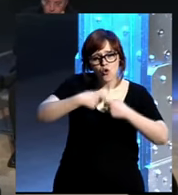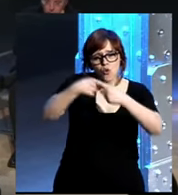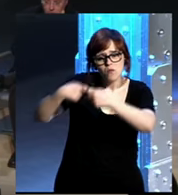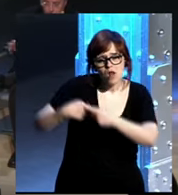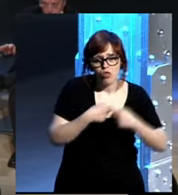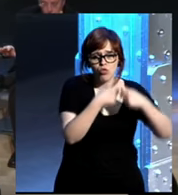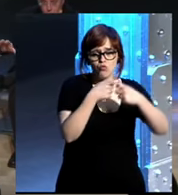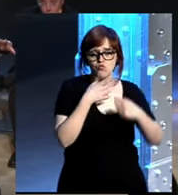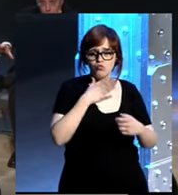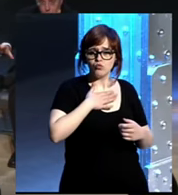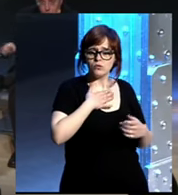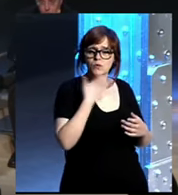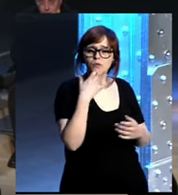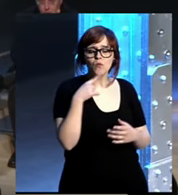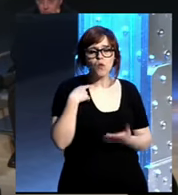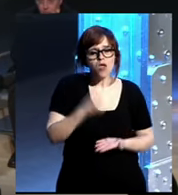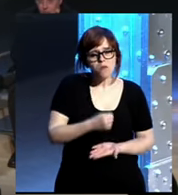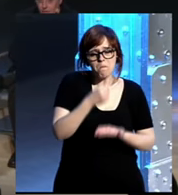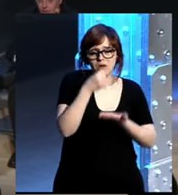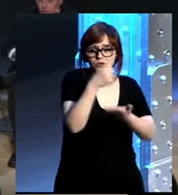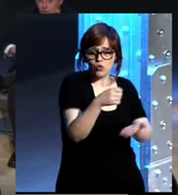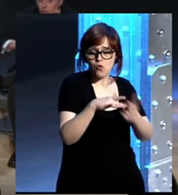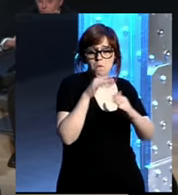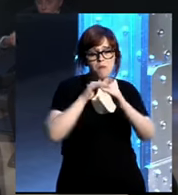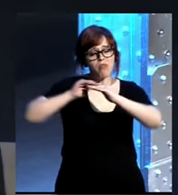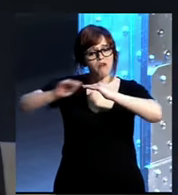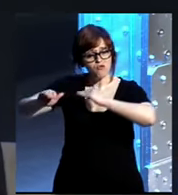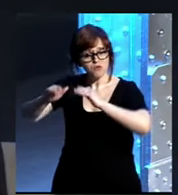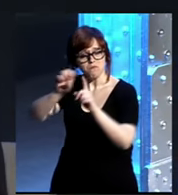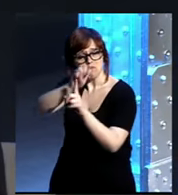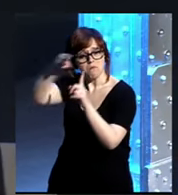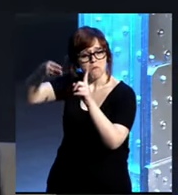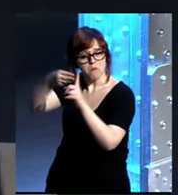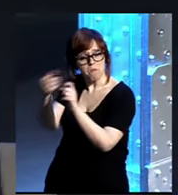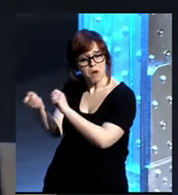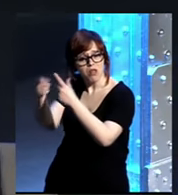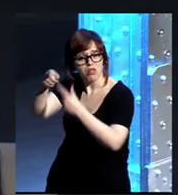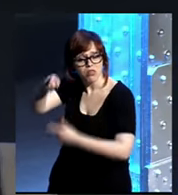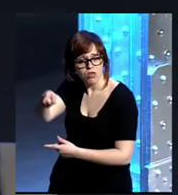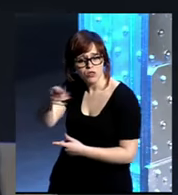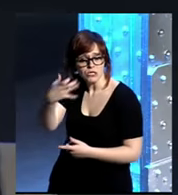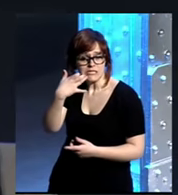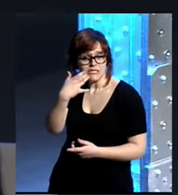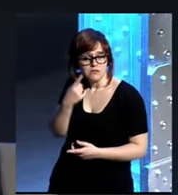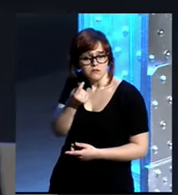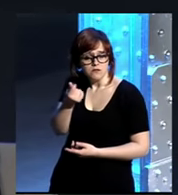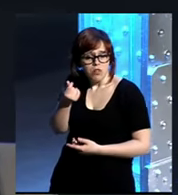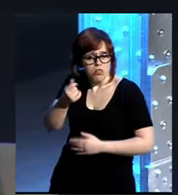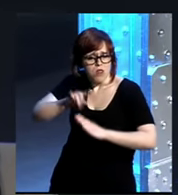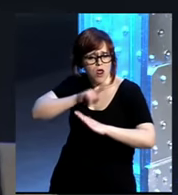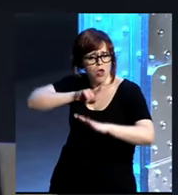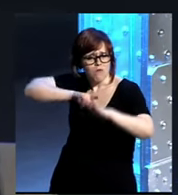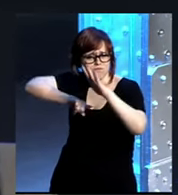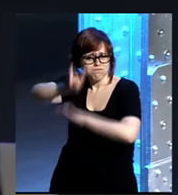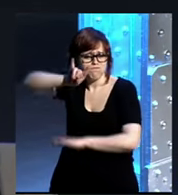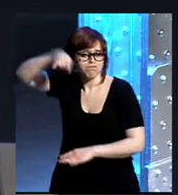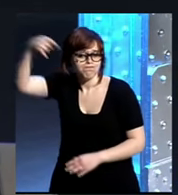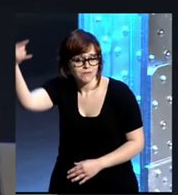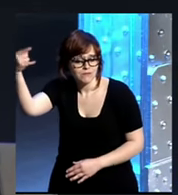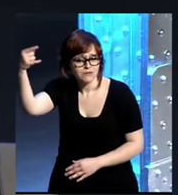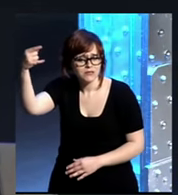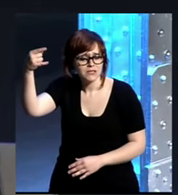dedicáramos a inversión, por ejemplo, en plataformas de este tipo, el efecto multiplicador que eso tiene sería enorme. Pero ese cambio se tiene